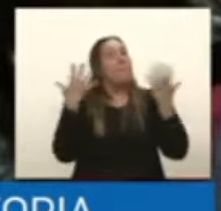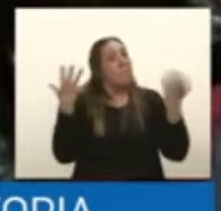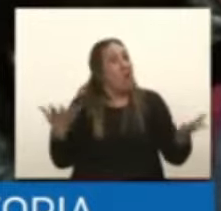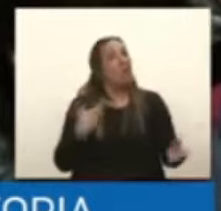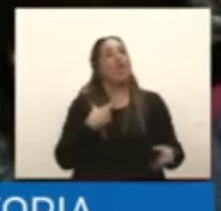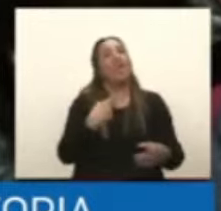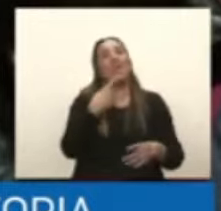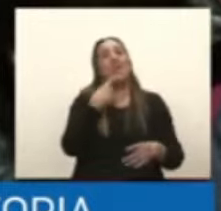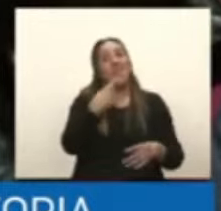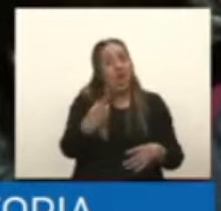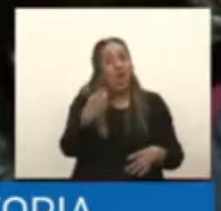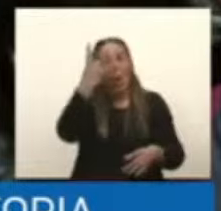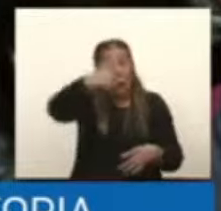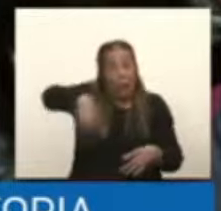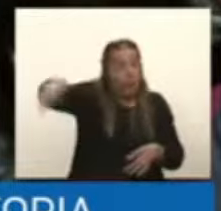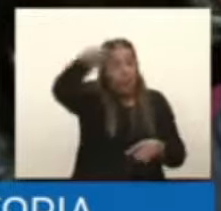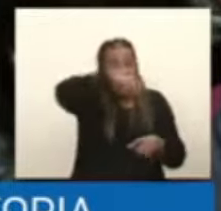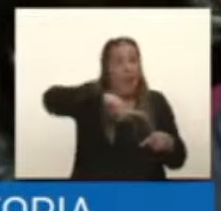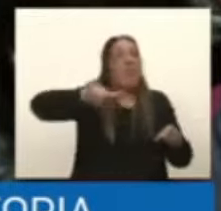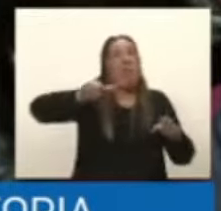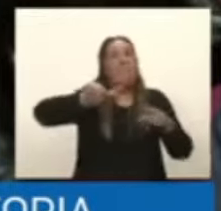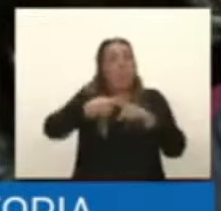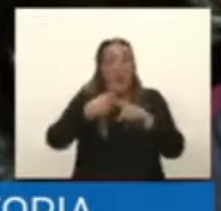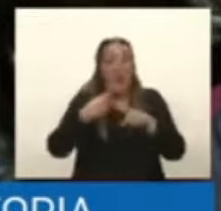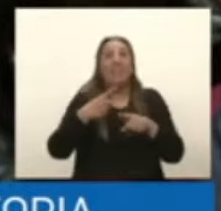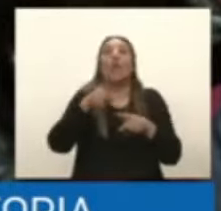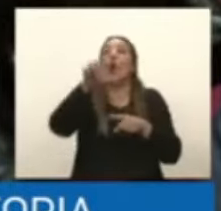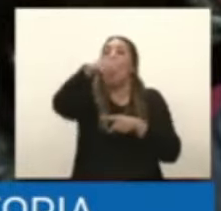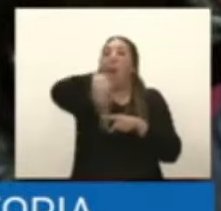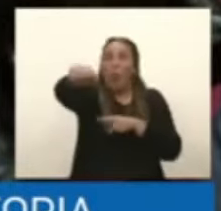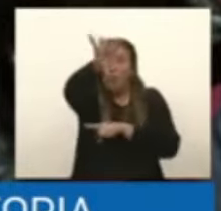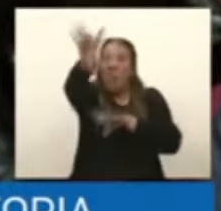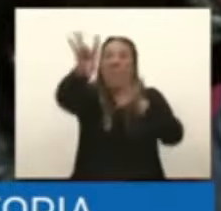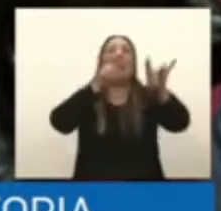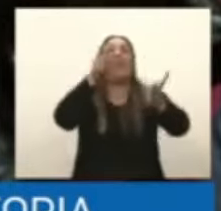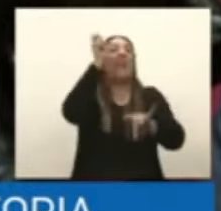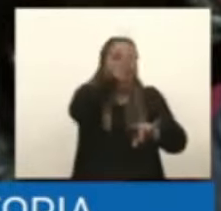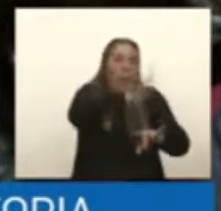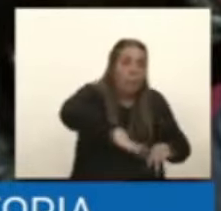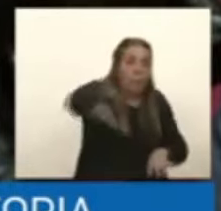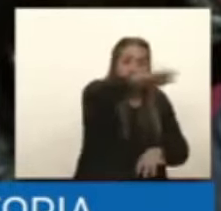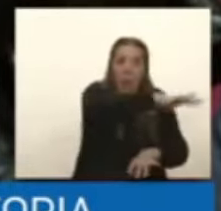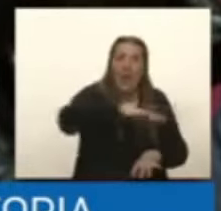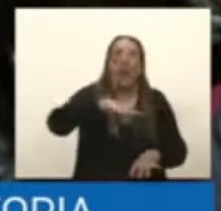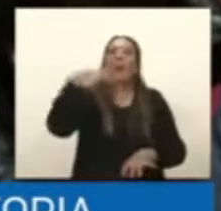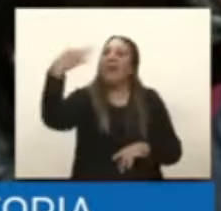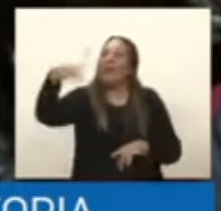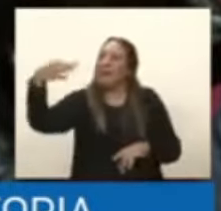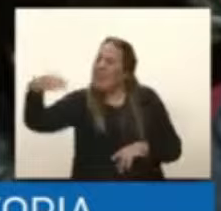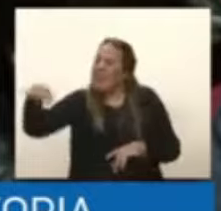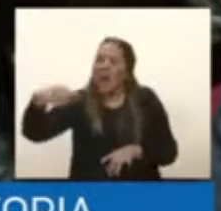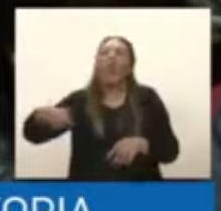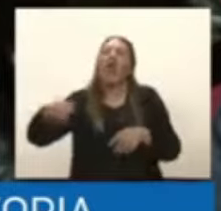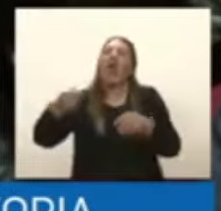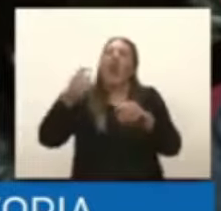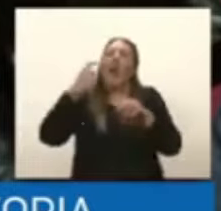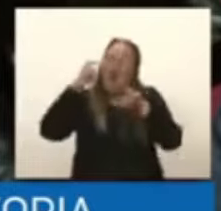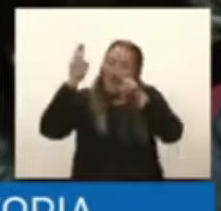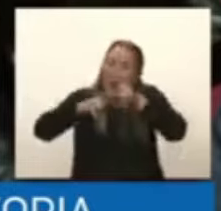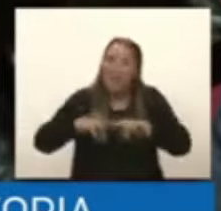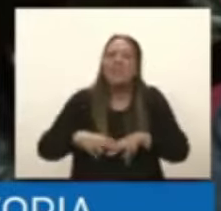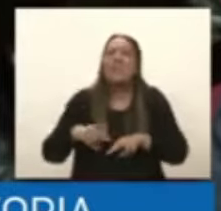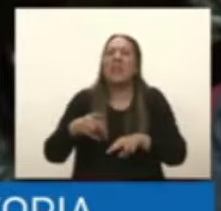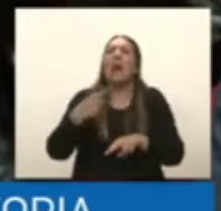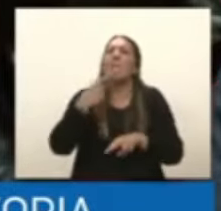realmente no le hizo ningún favor a la vicepresidenta, porque todo el mundo está hablando en estos momentos de lo que es la relación